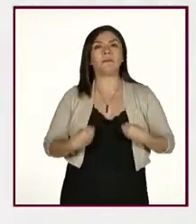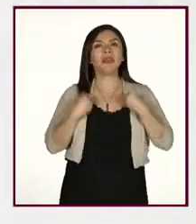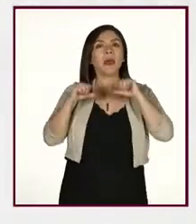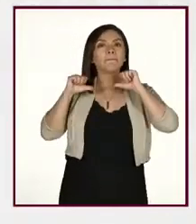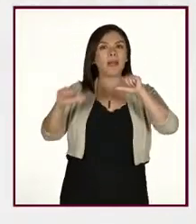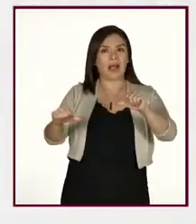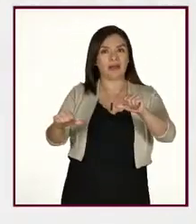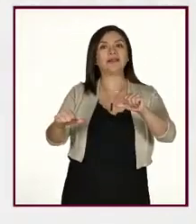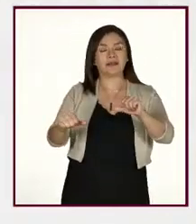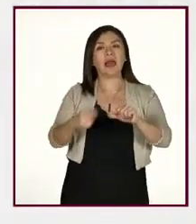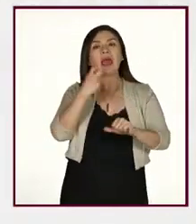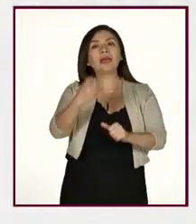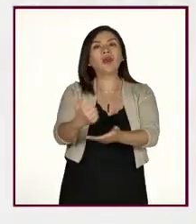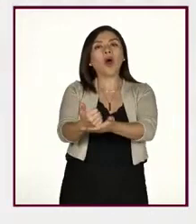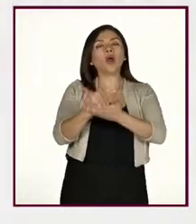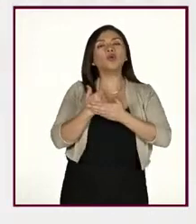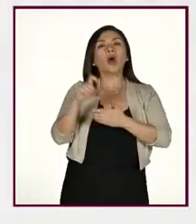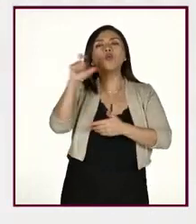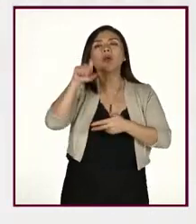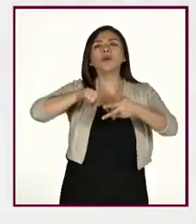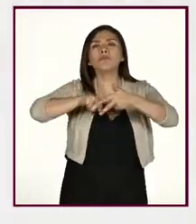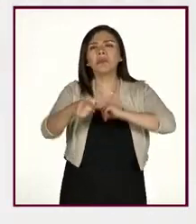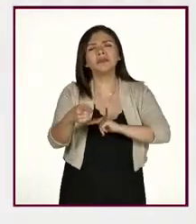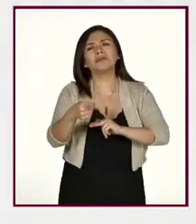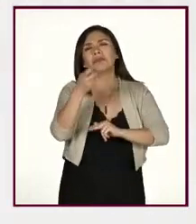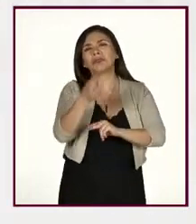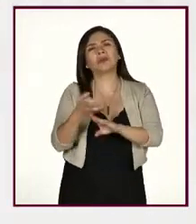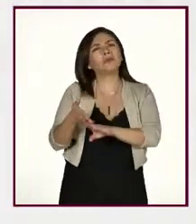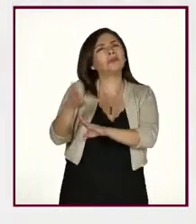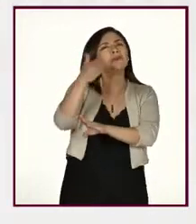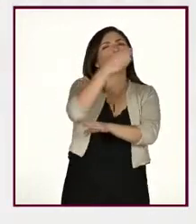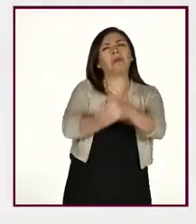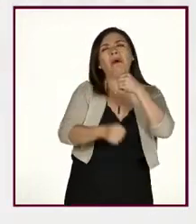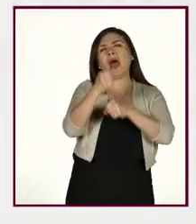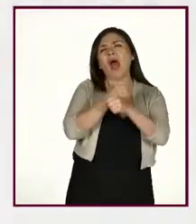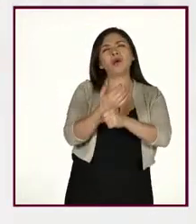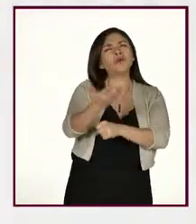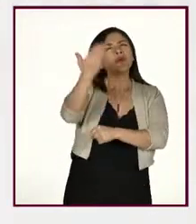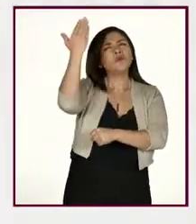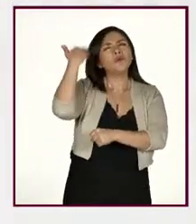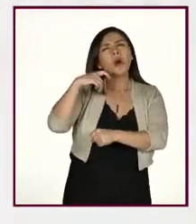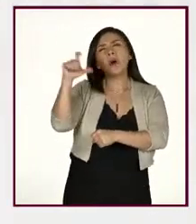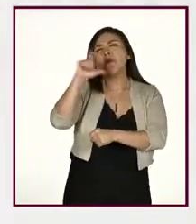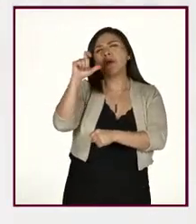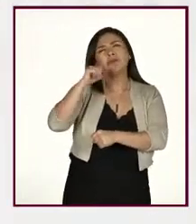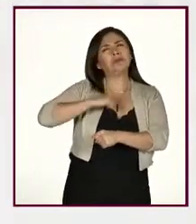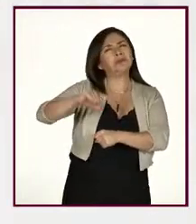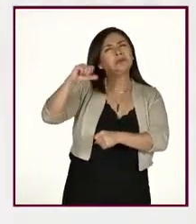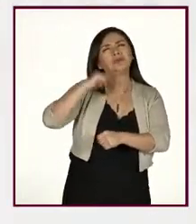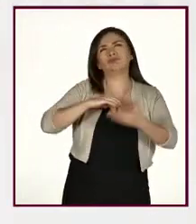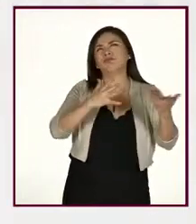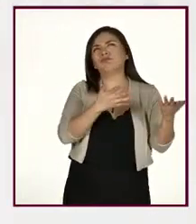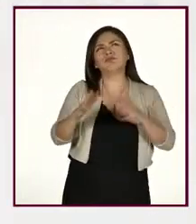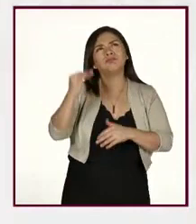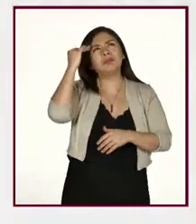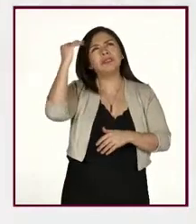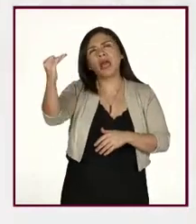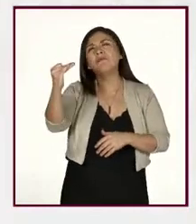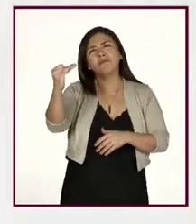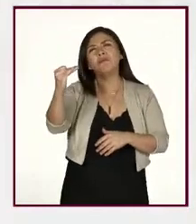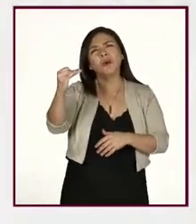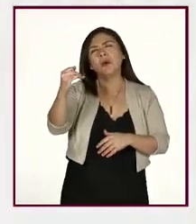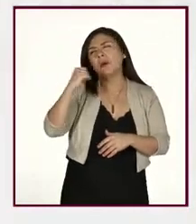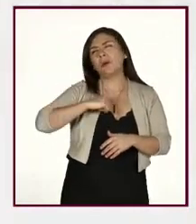vamos ahí generando ya desde muchísimos años atrás, desde nuestros ancestros, desde la época de las cavernas, pues